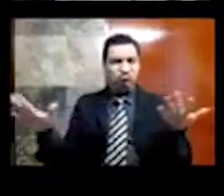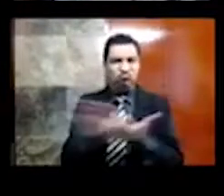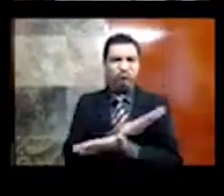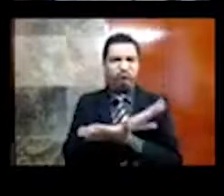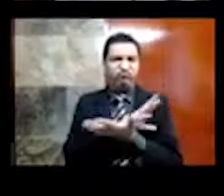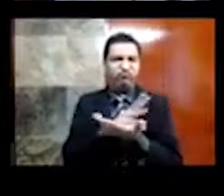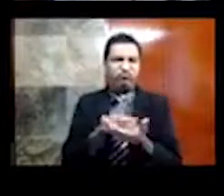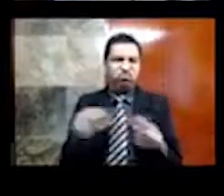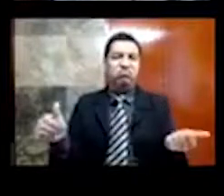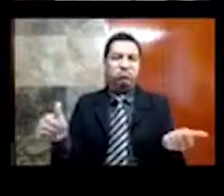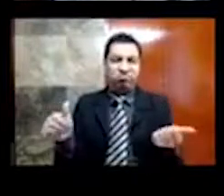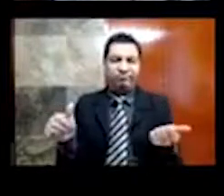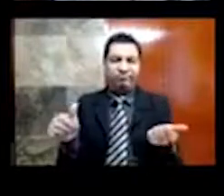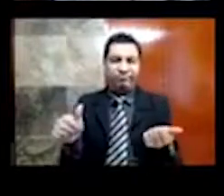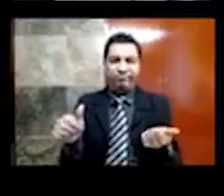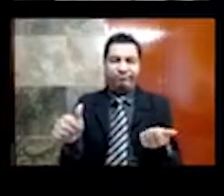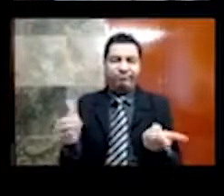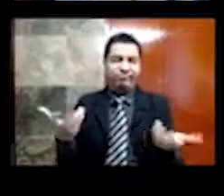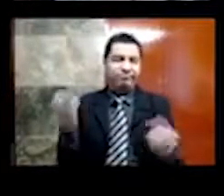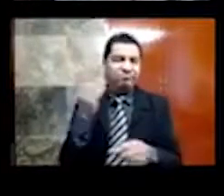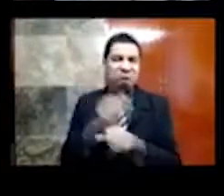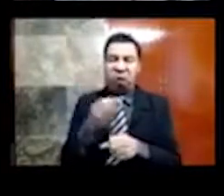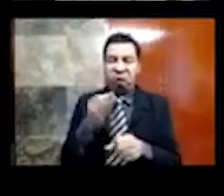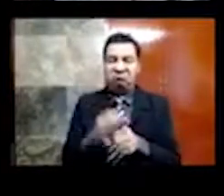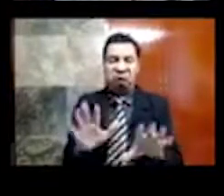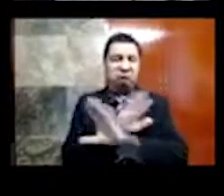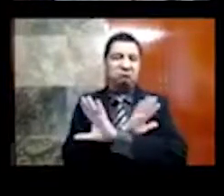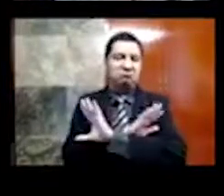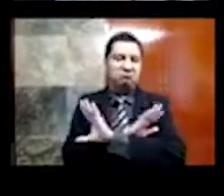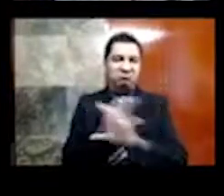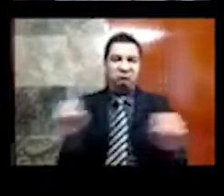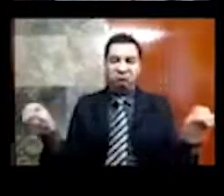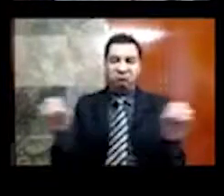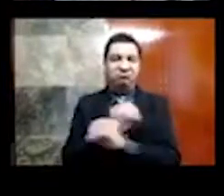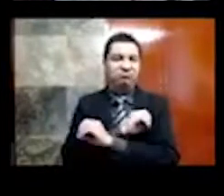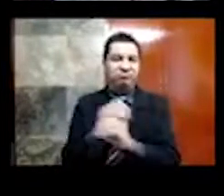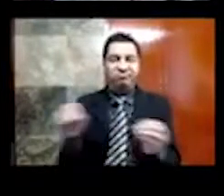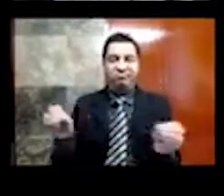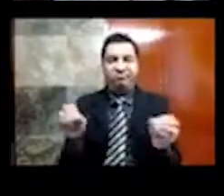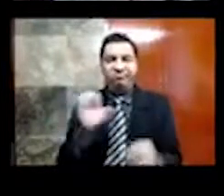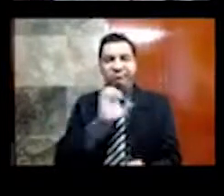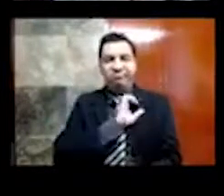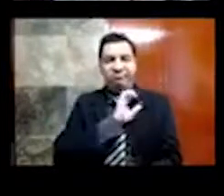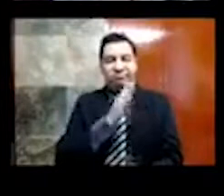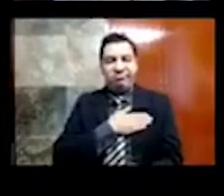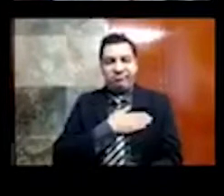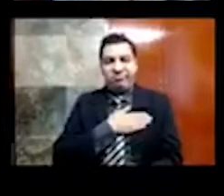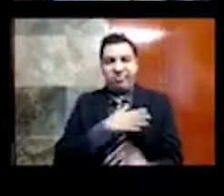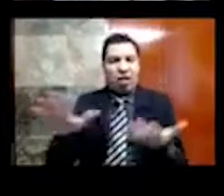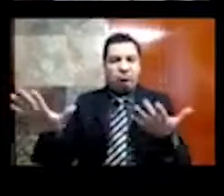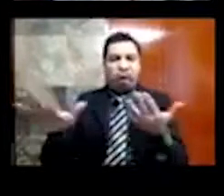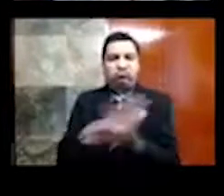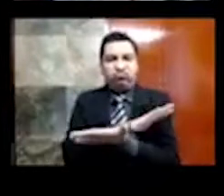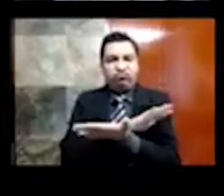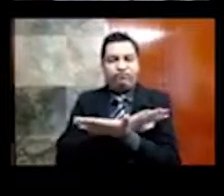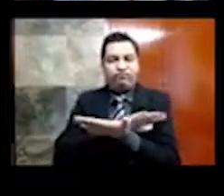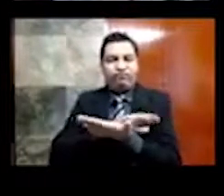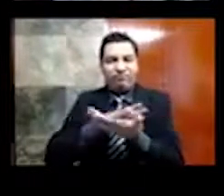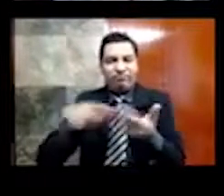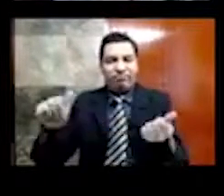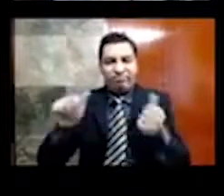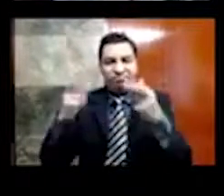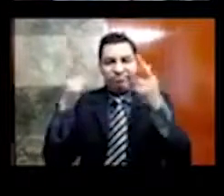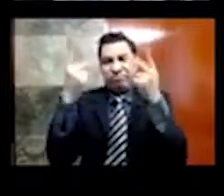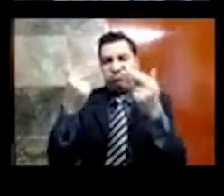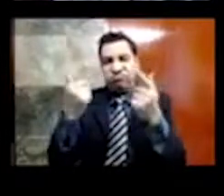de la ciudad y la construcción de la ciudad colonial inmediatamente arriba. Lamentablemente no quedó evidencia